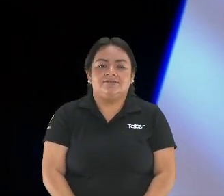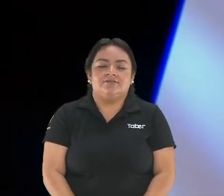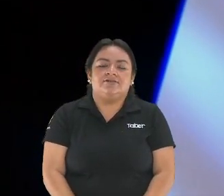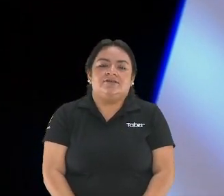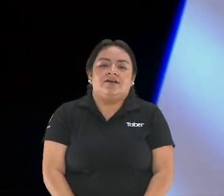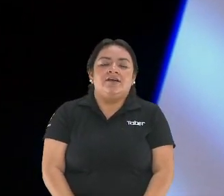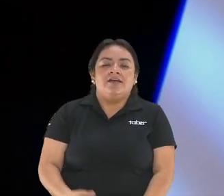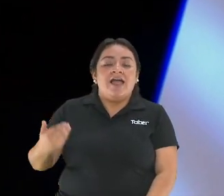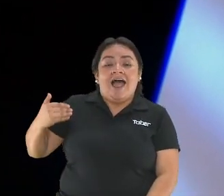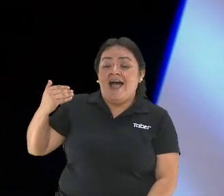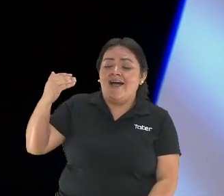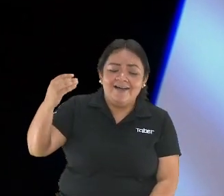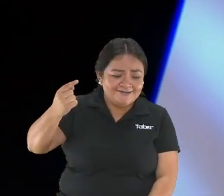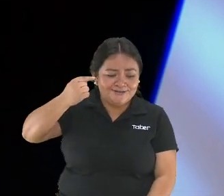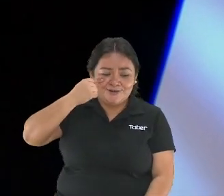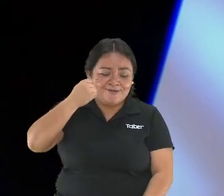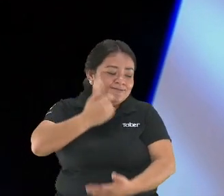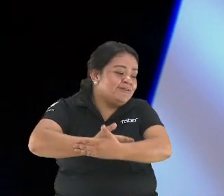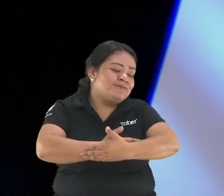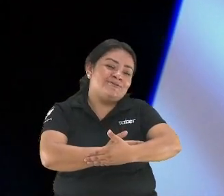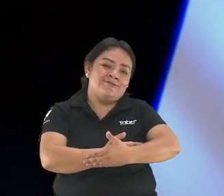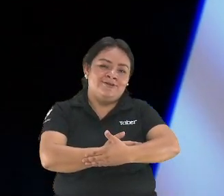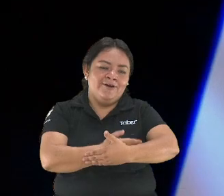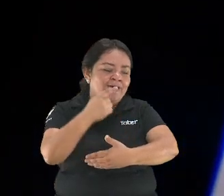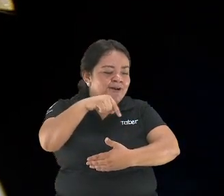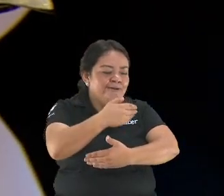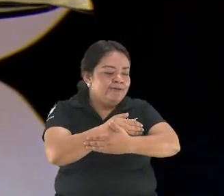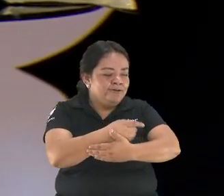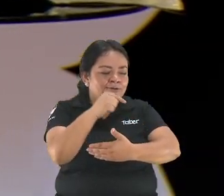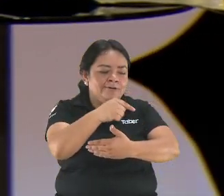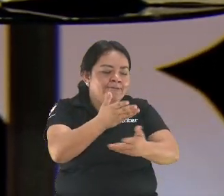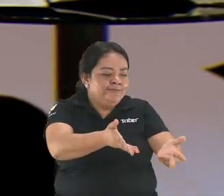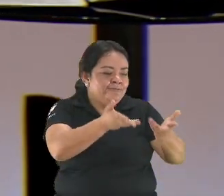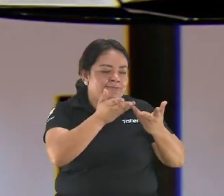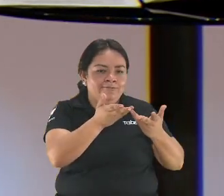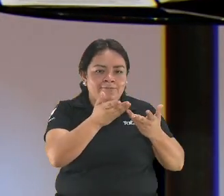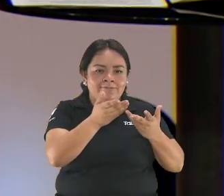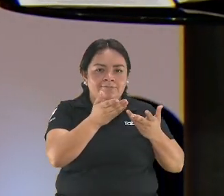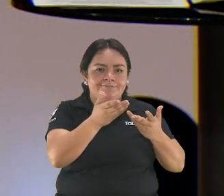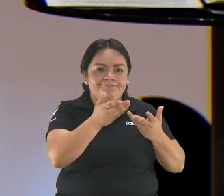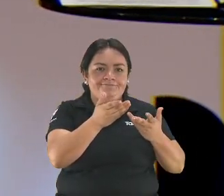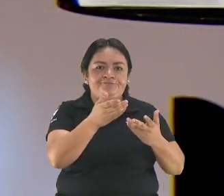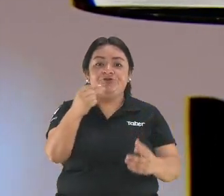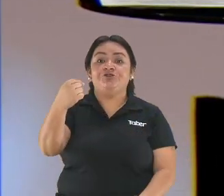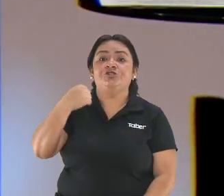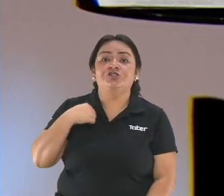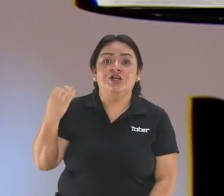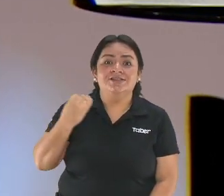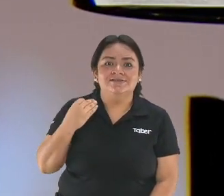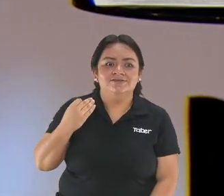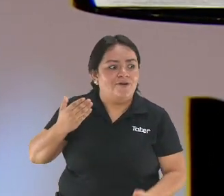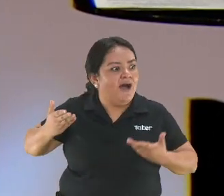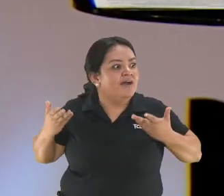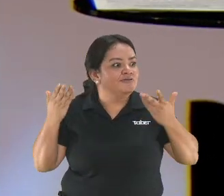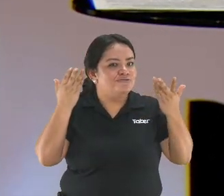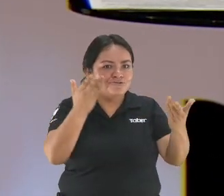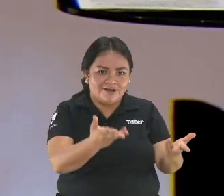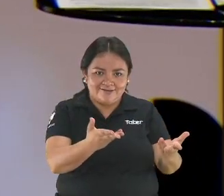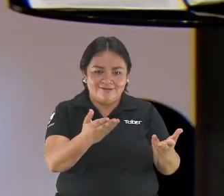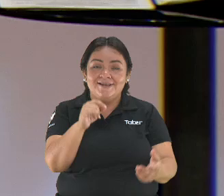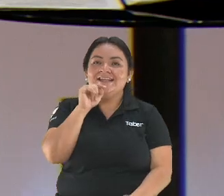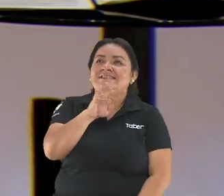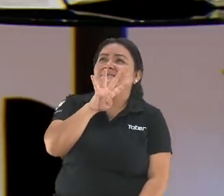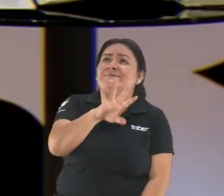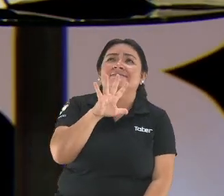año de criar estos hijos y en lugar de que estos hijos a mí me ayuden yo les tengo que seguir ayudando ya tienen